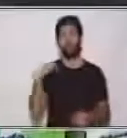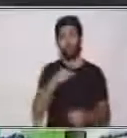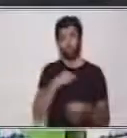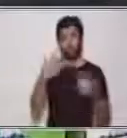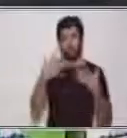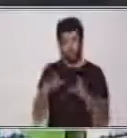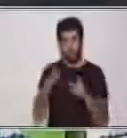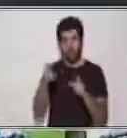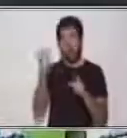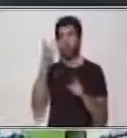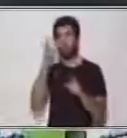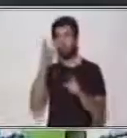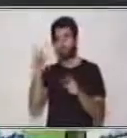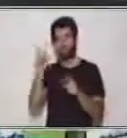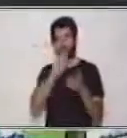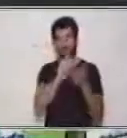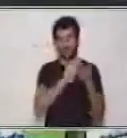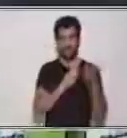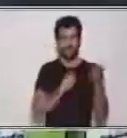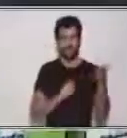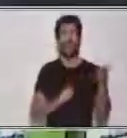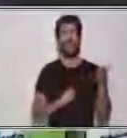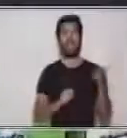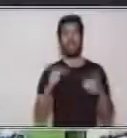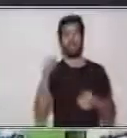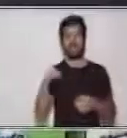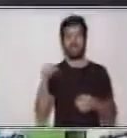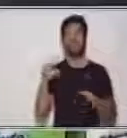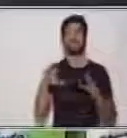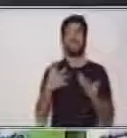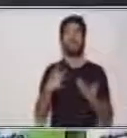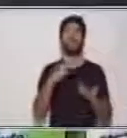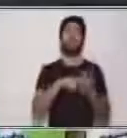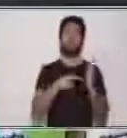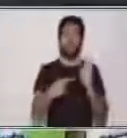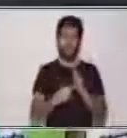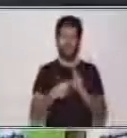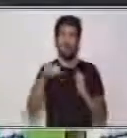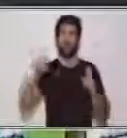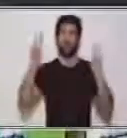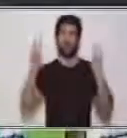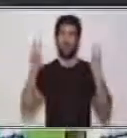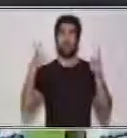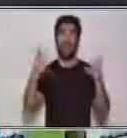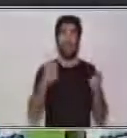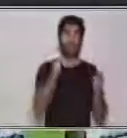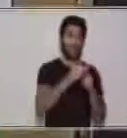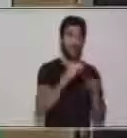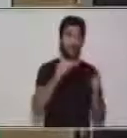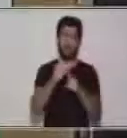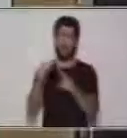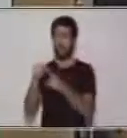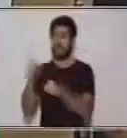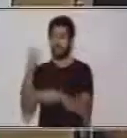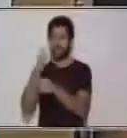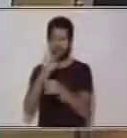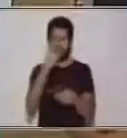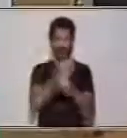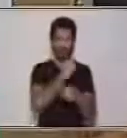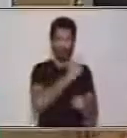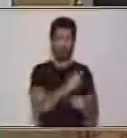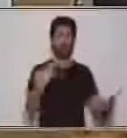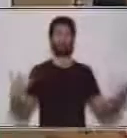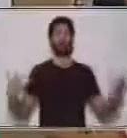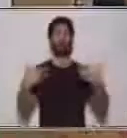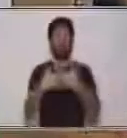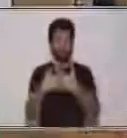de escuchar en la definición, la concordancia es esa obligación que tienen las palabras de coincidir. Si hablamos de